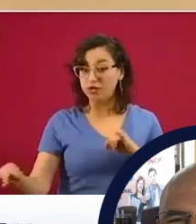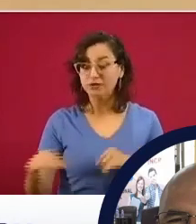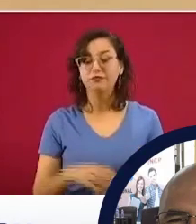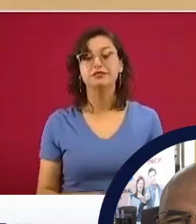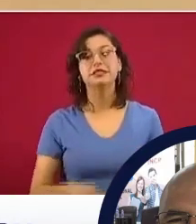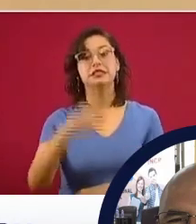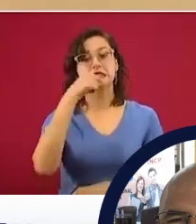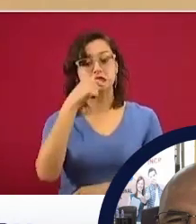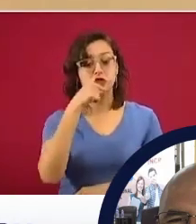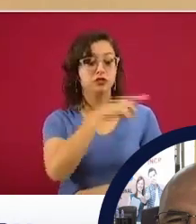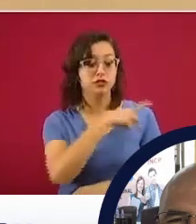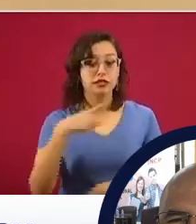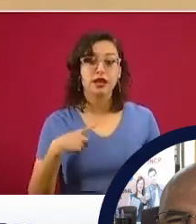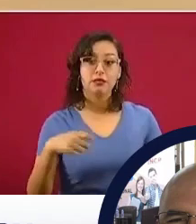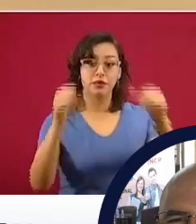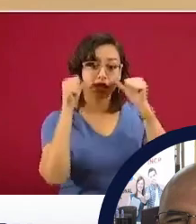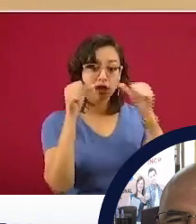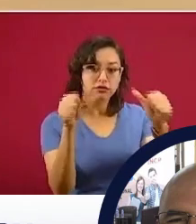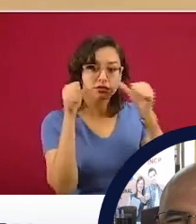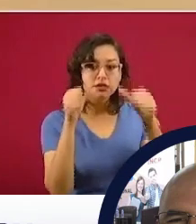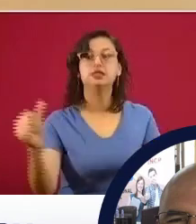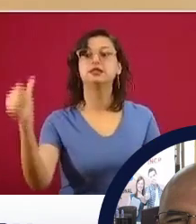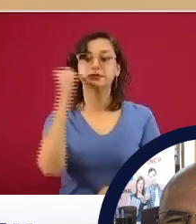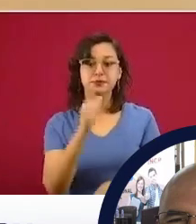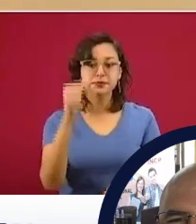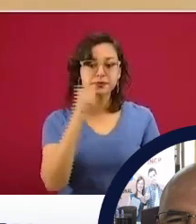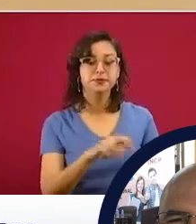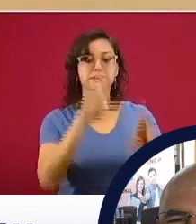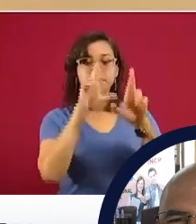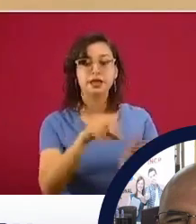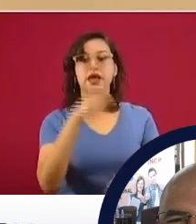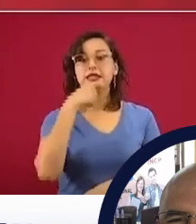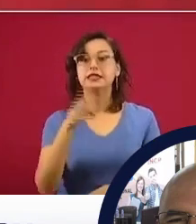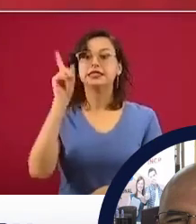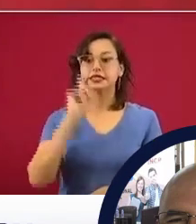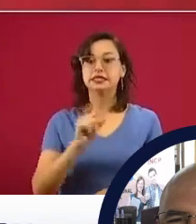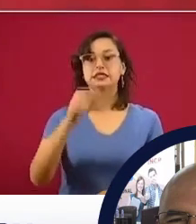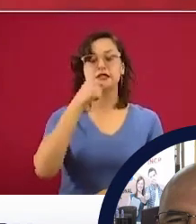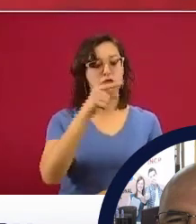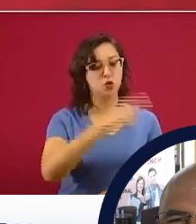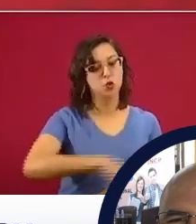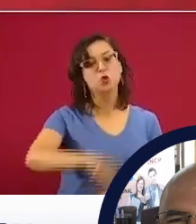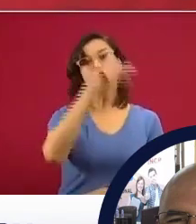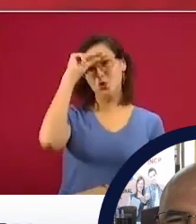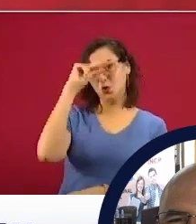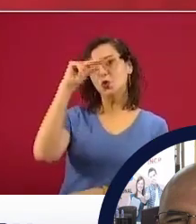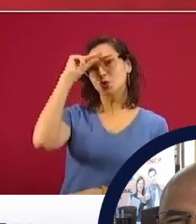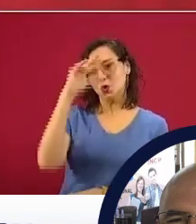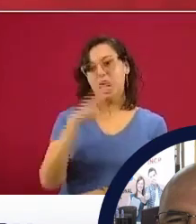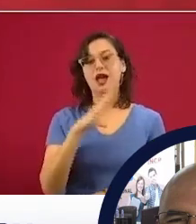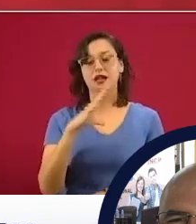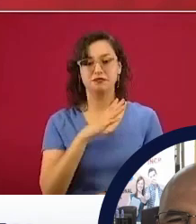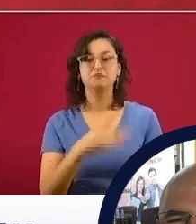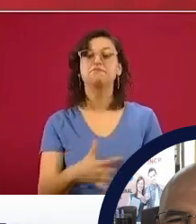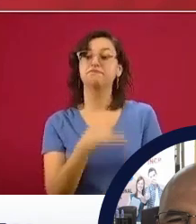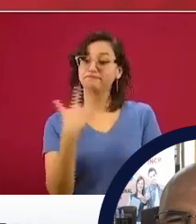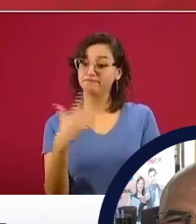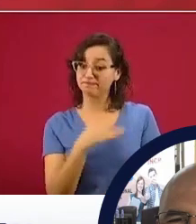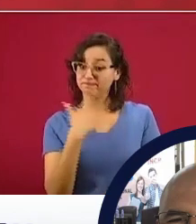normalidad. Yo creo que la normalidad ya cambió. Lo normal ahora es así. Ahora,